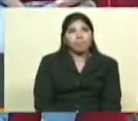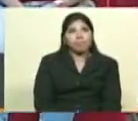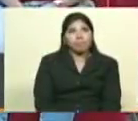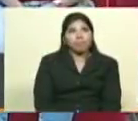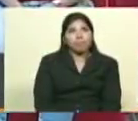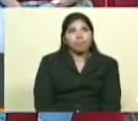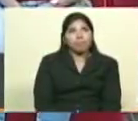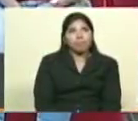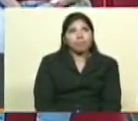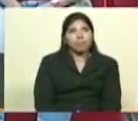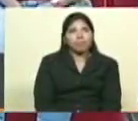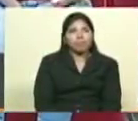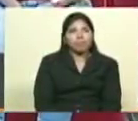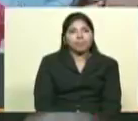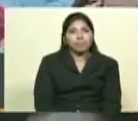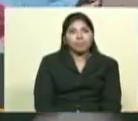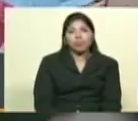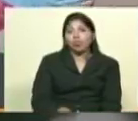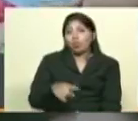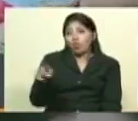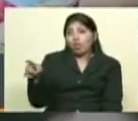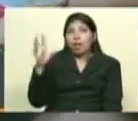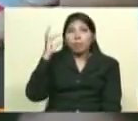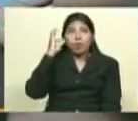No se quedan atrás, mujeres.